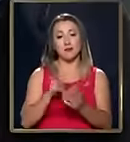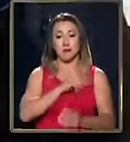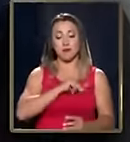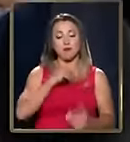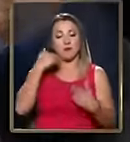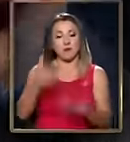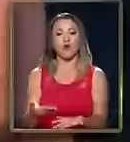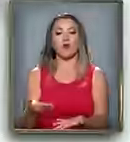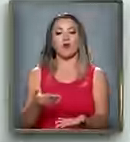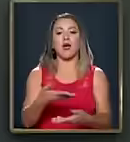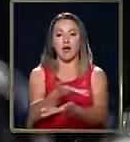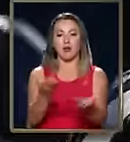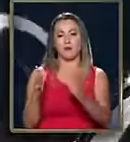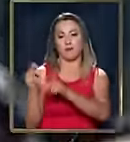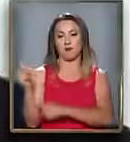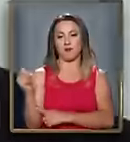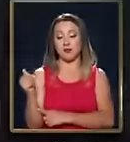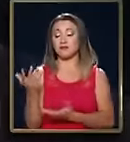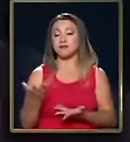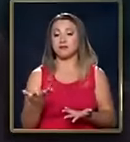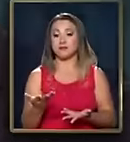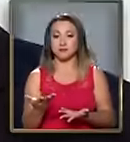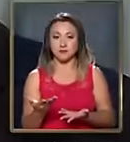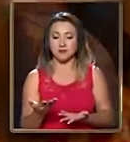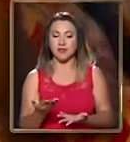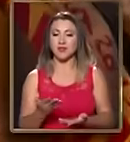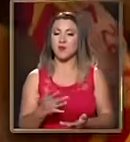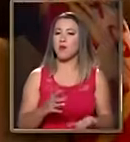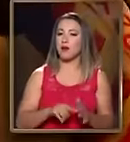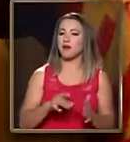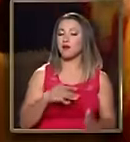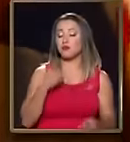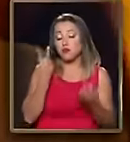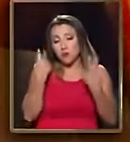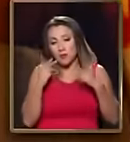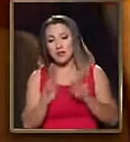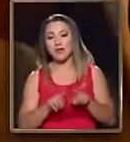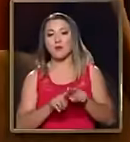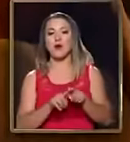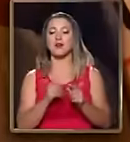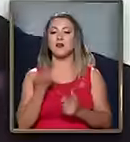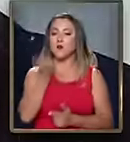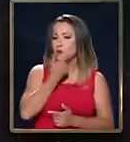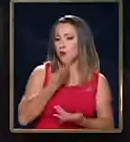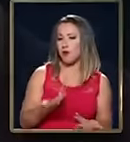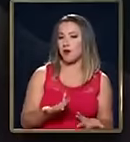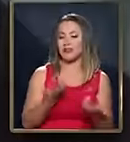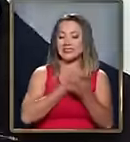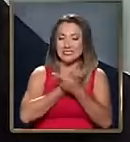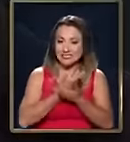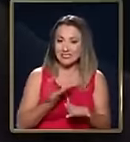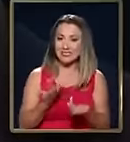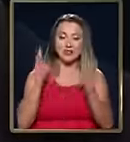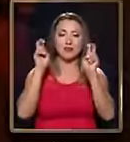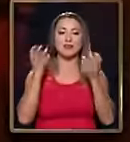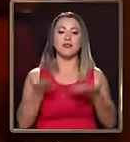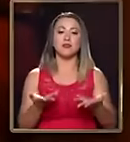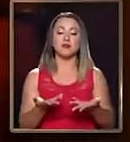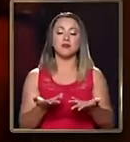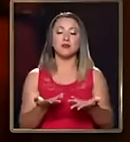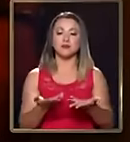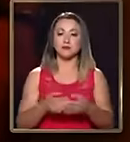he querido entregar una forma sencilla, humilde, un humor que